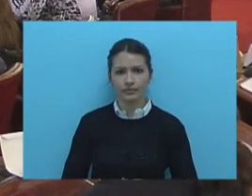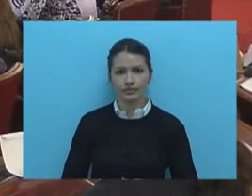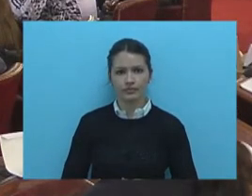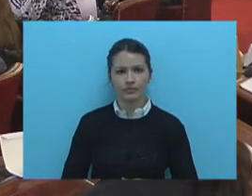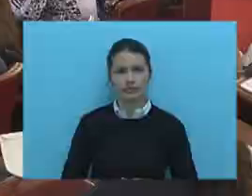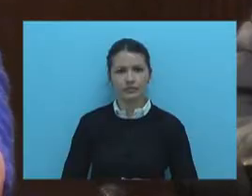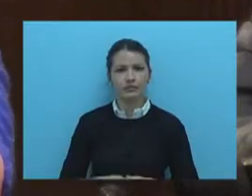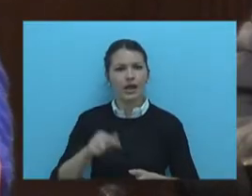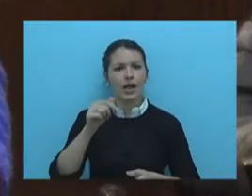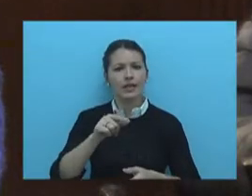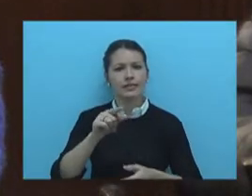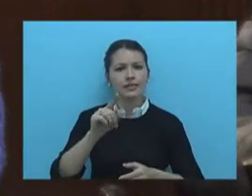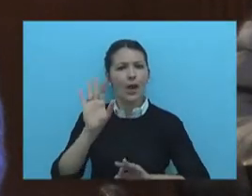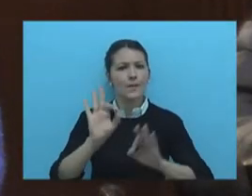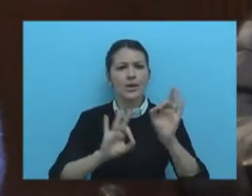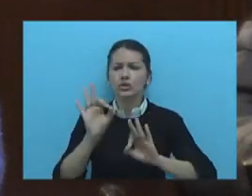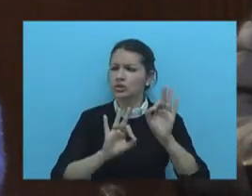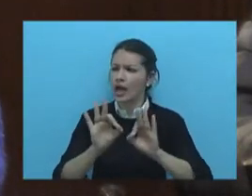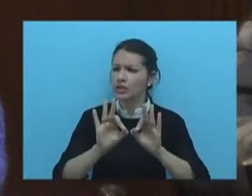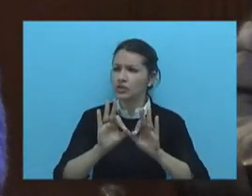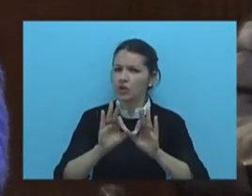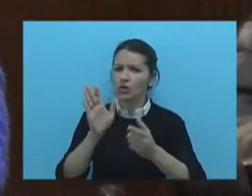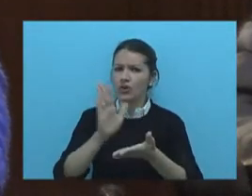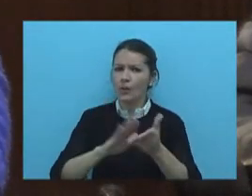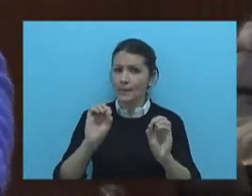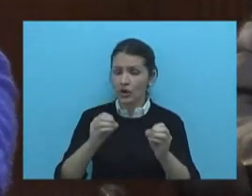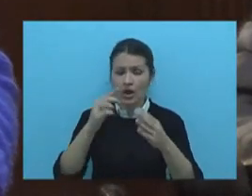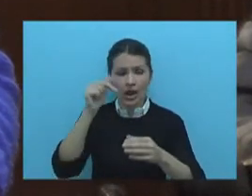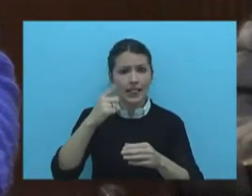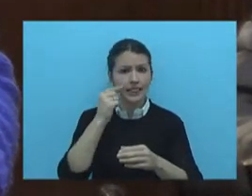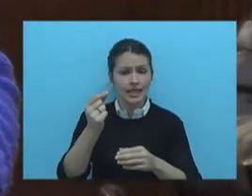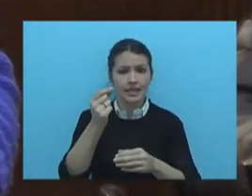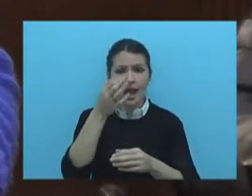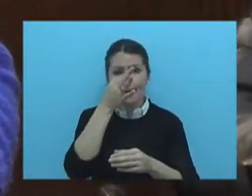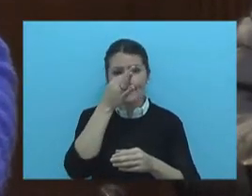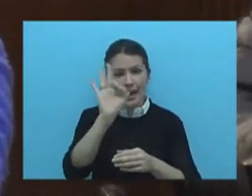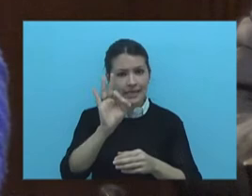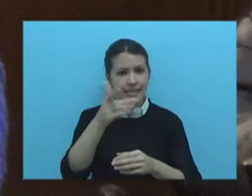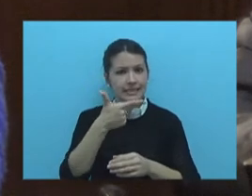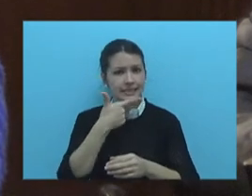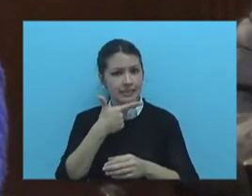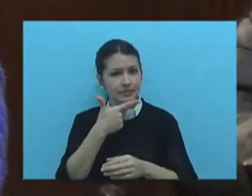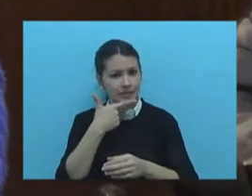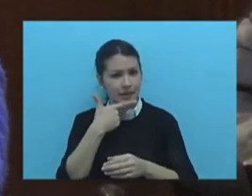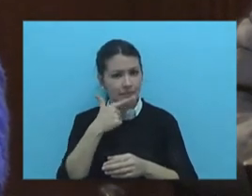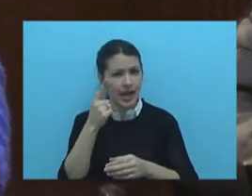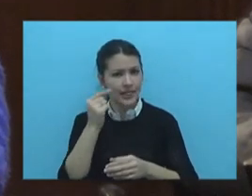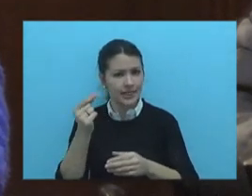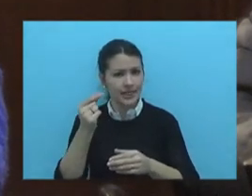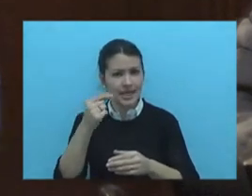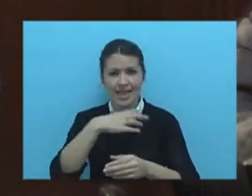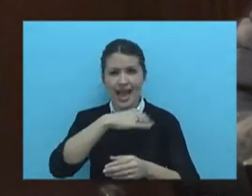de los días de ahora el 20, que se festeja el Día del Estudiante, y nosotros queríamos